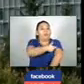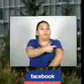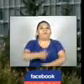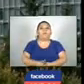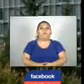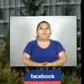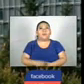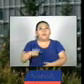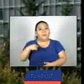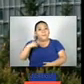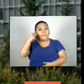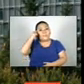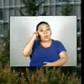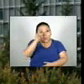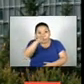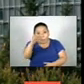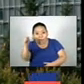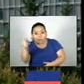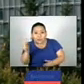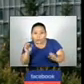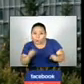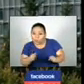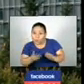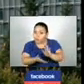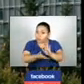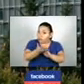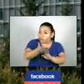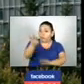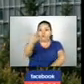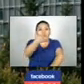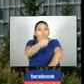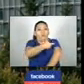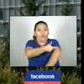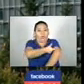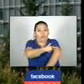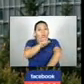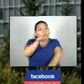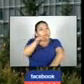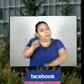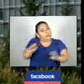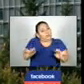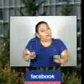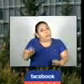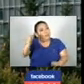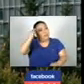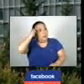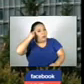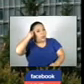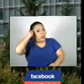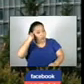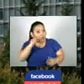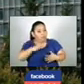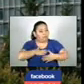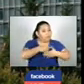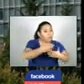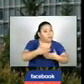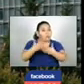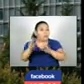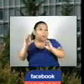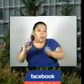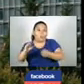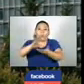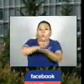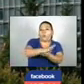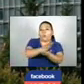importante repensar si algún país está pensando en aumentar y usar dosis de refuerzo y en su lugar pensar en dar ese suministro o compartir